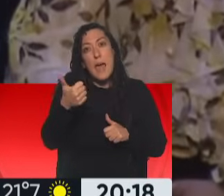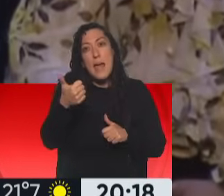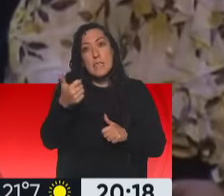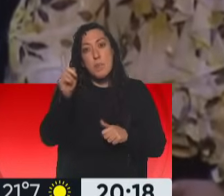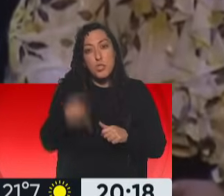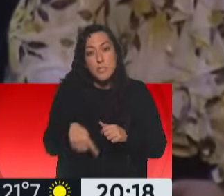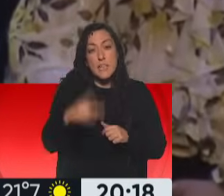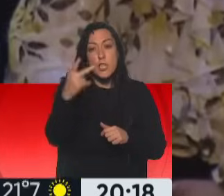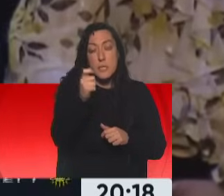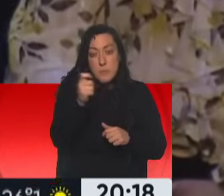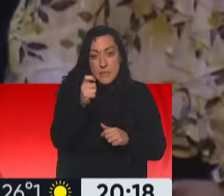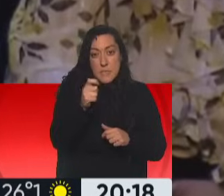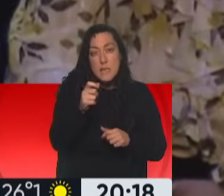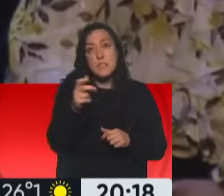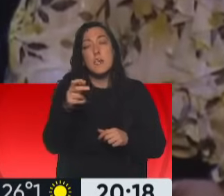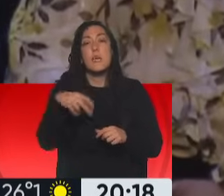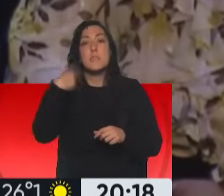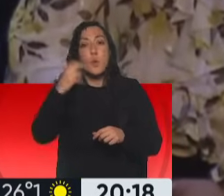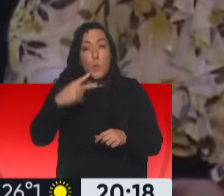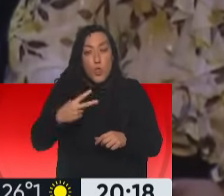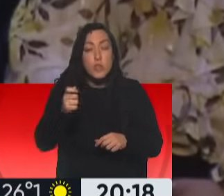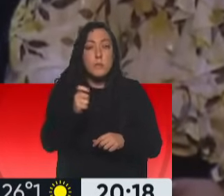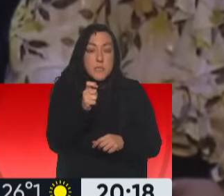el segundo trimestre al 8%,